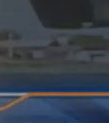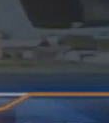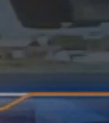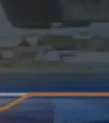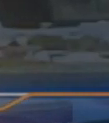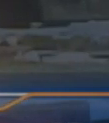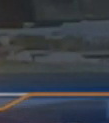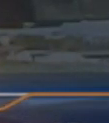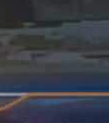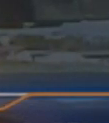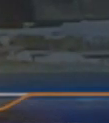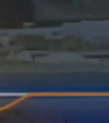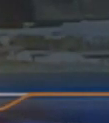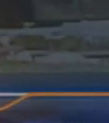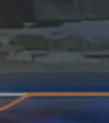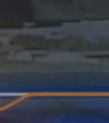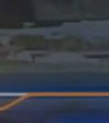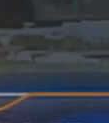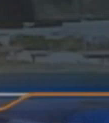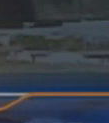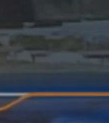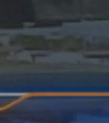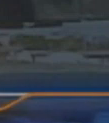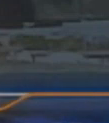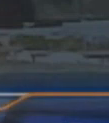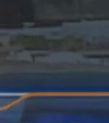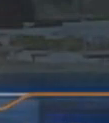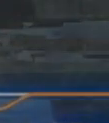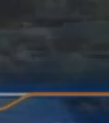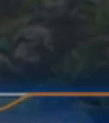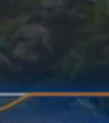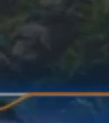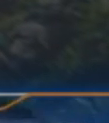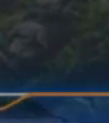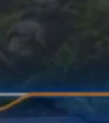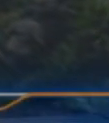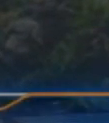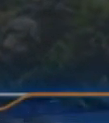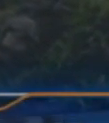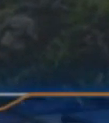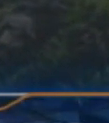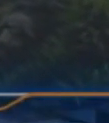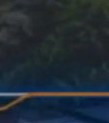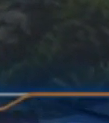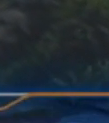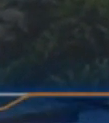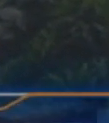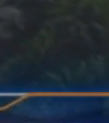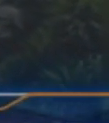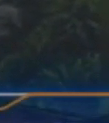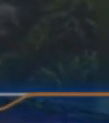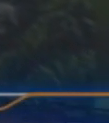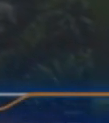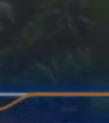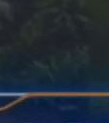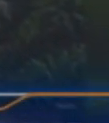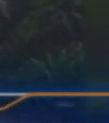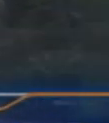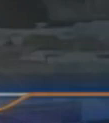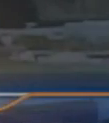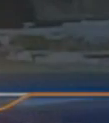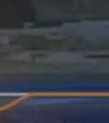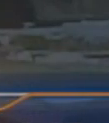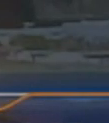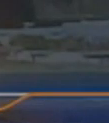y Diego Icaza Mejía, los tenientes Manuel Mena Acosta y William Ortiz Amaquiña, los sargentos Edison Aguilar